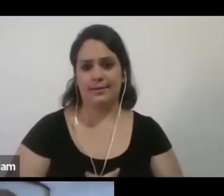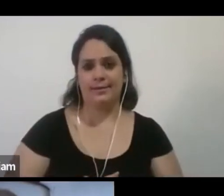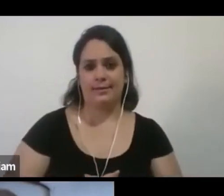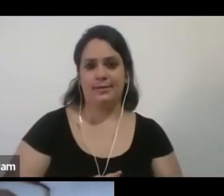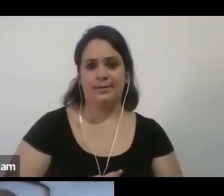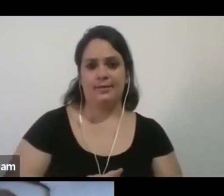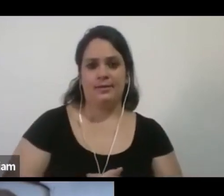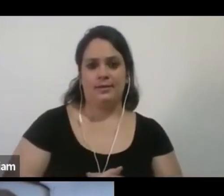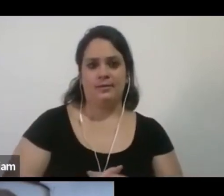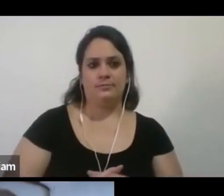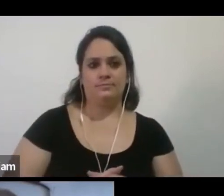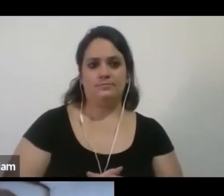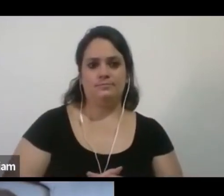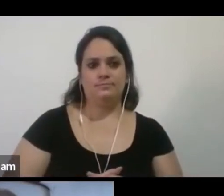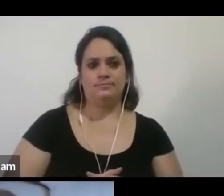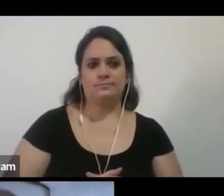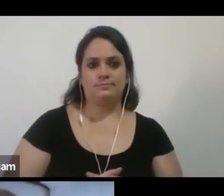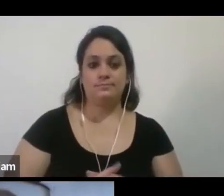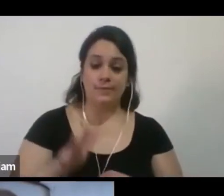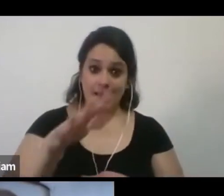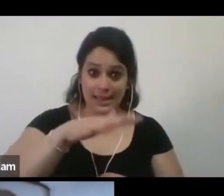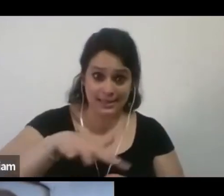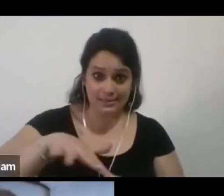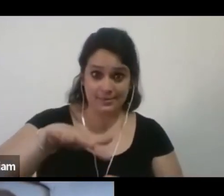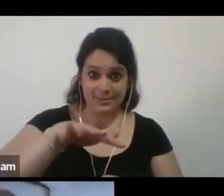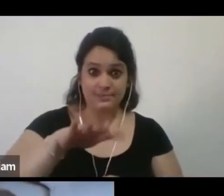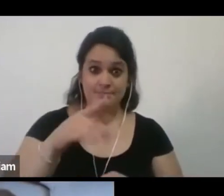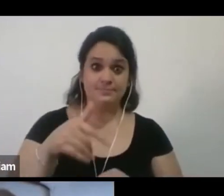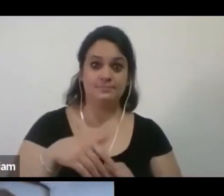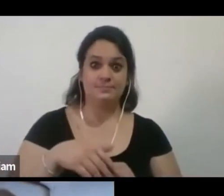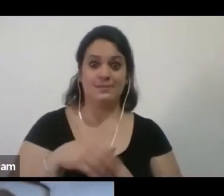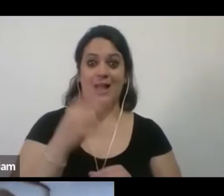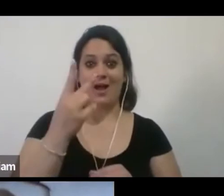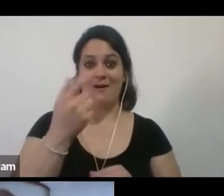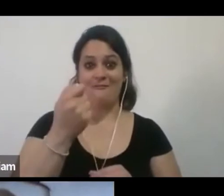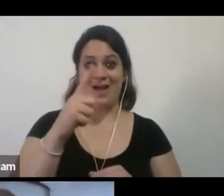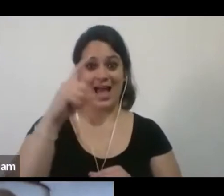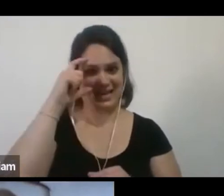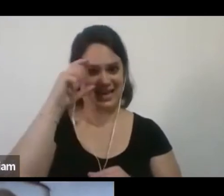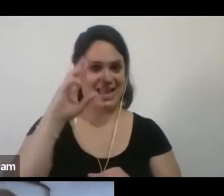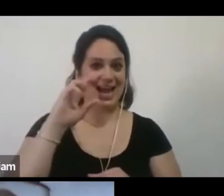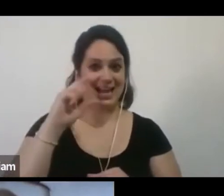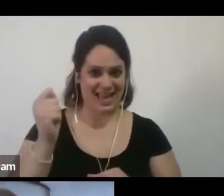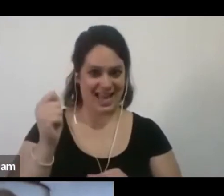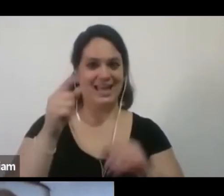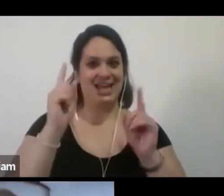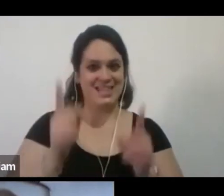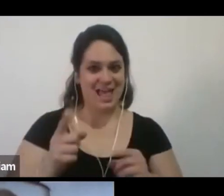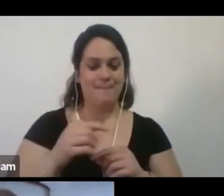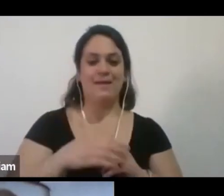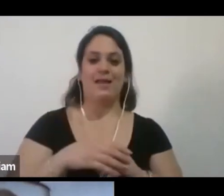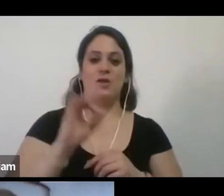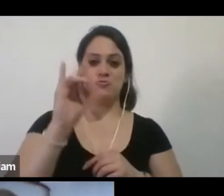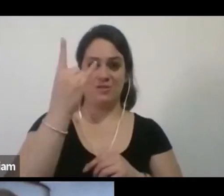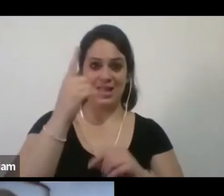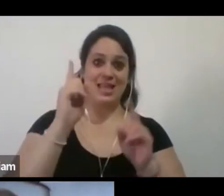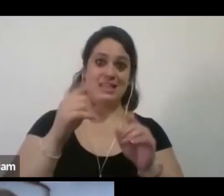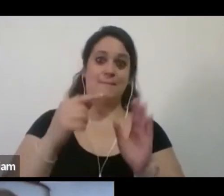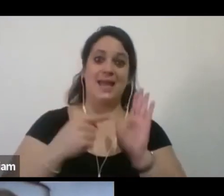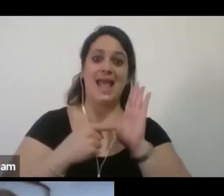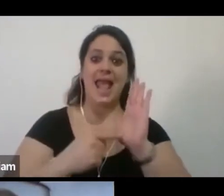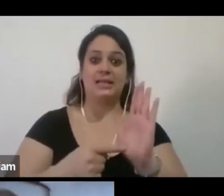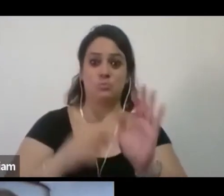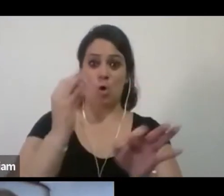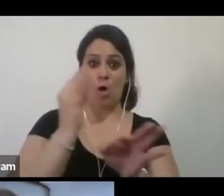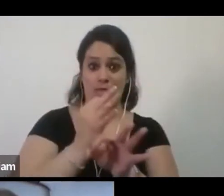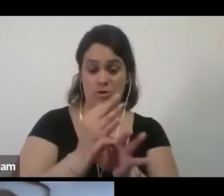Y este espacio que vos nos has brindado, Valeria, la universidad y la Expo Educativa, y que hayan